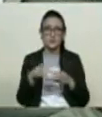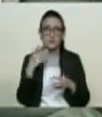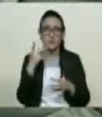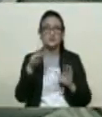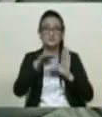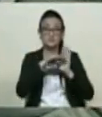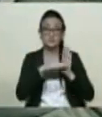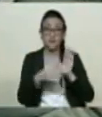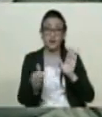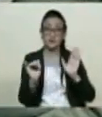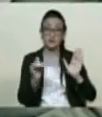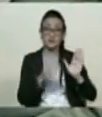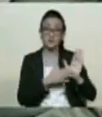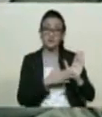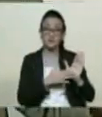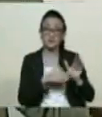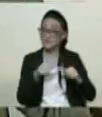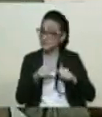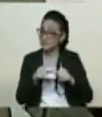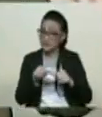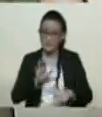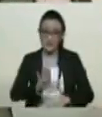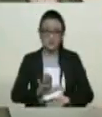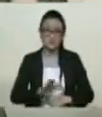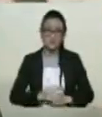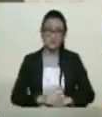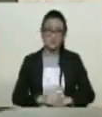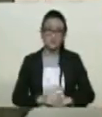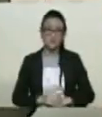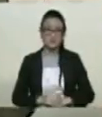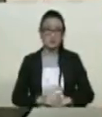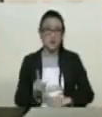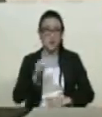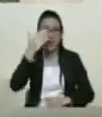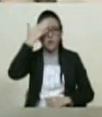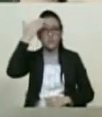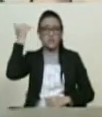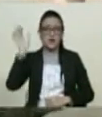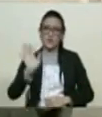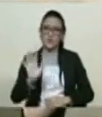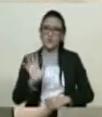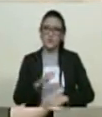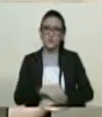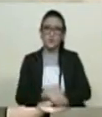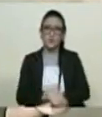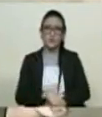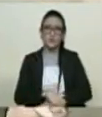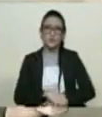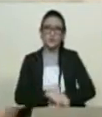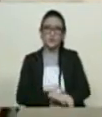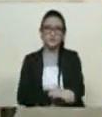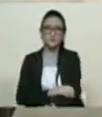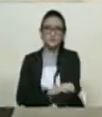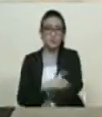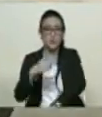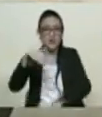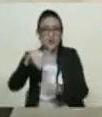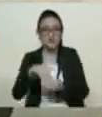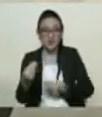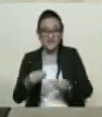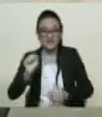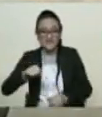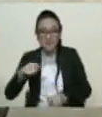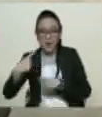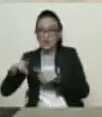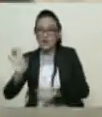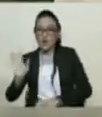garantía está allí y se sigue implementando. No es que nos olvidamos y la hacemos para una elección y para otra